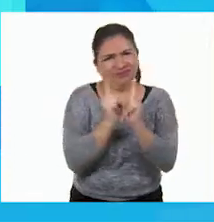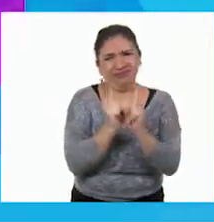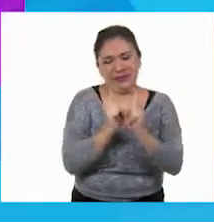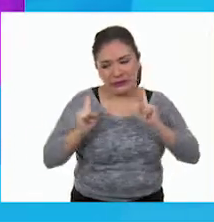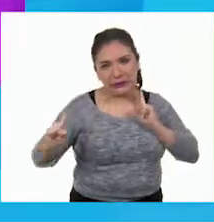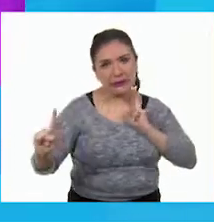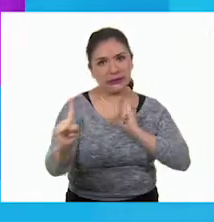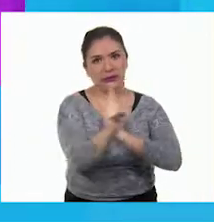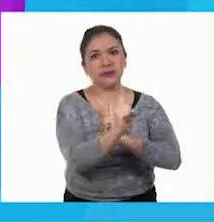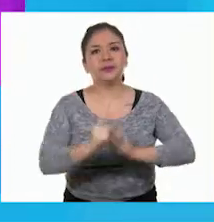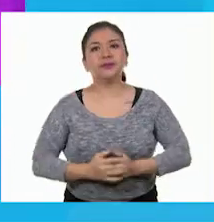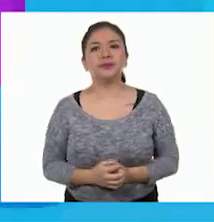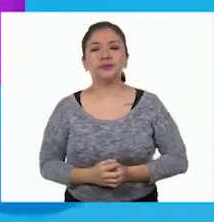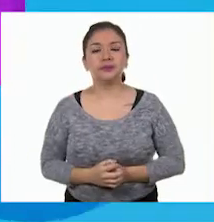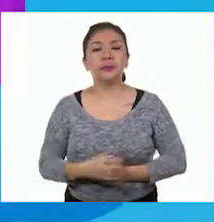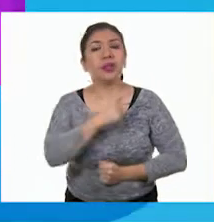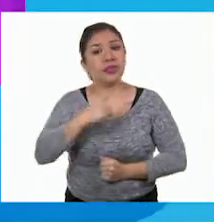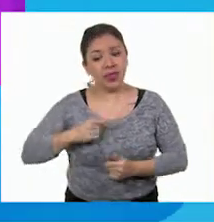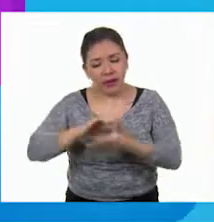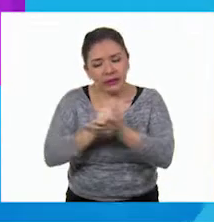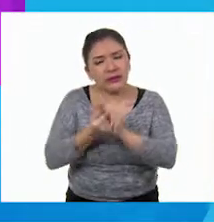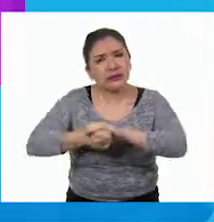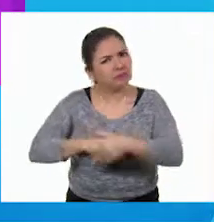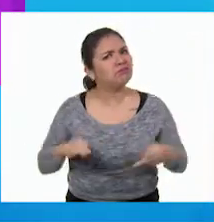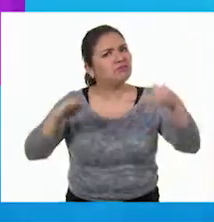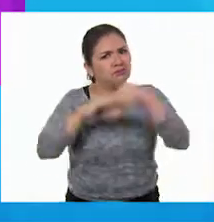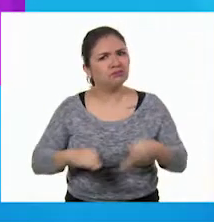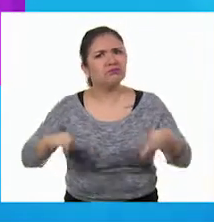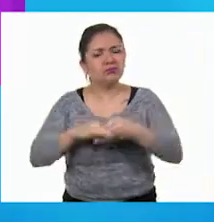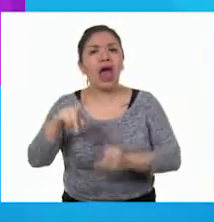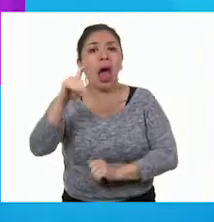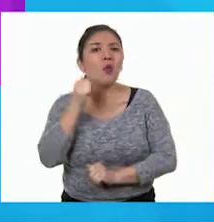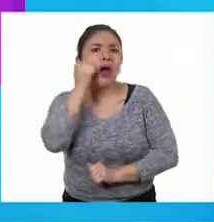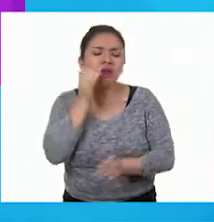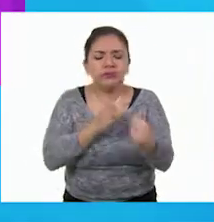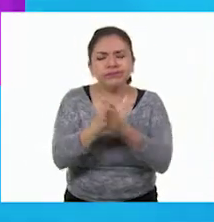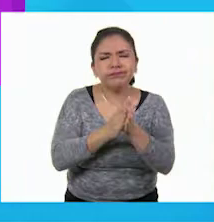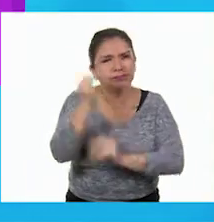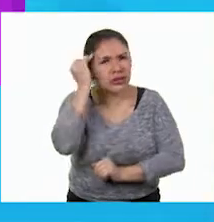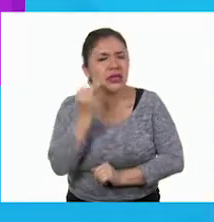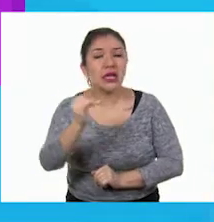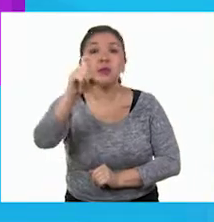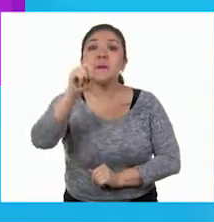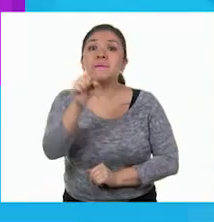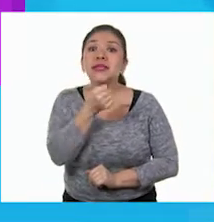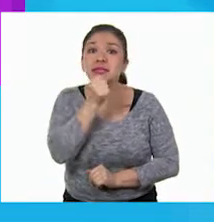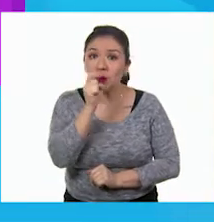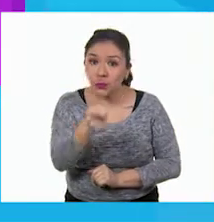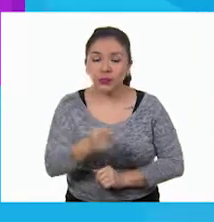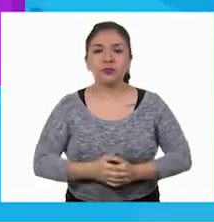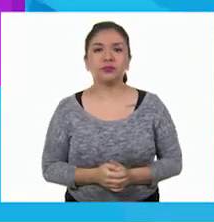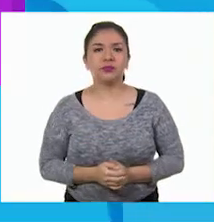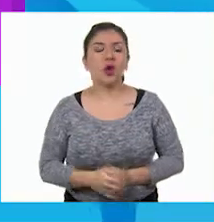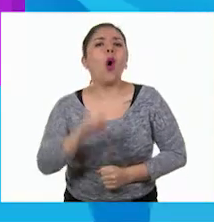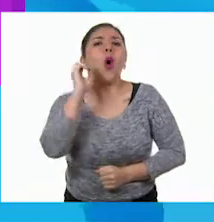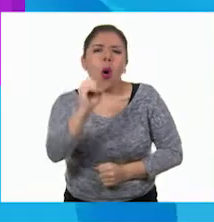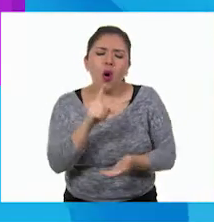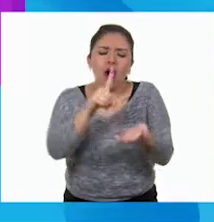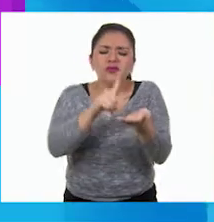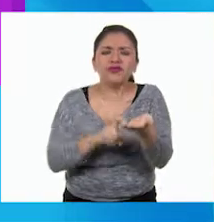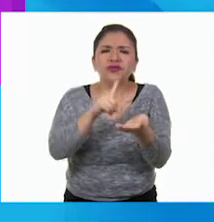distancia. Lávate las manos muy seguido con agua y jabón por lo menos durante 20 segundos. O